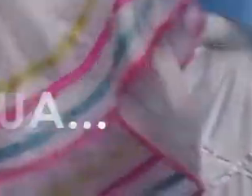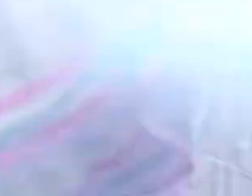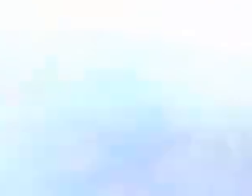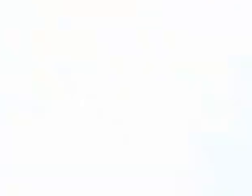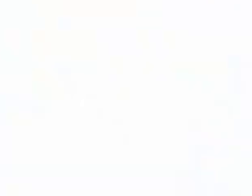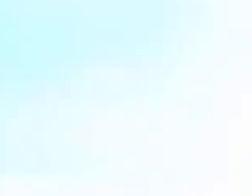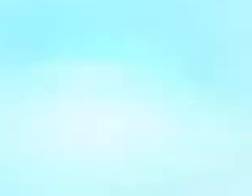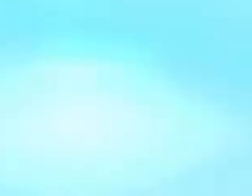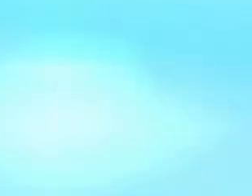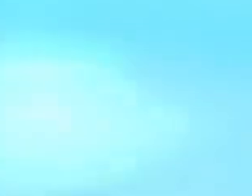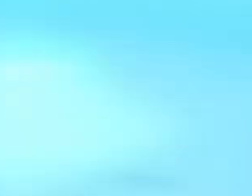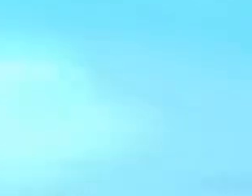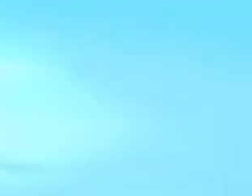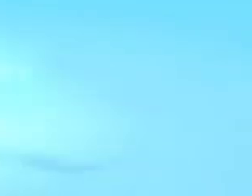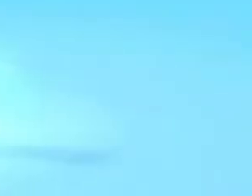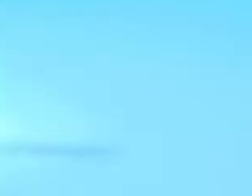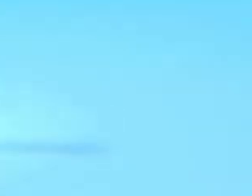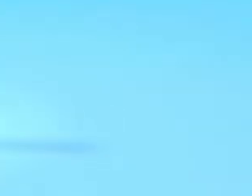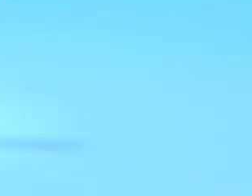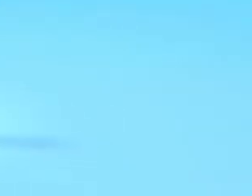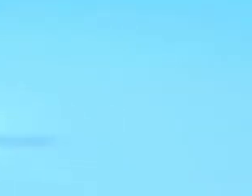Nacional.